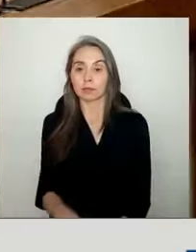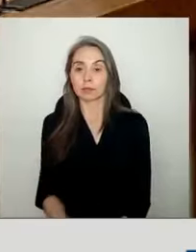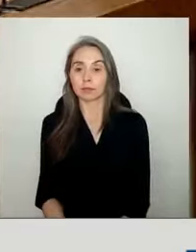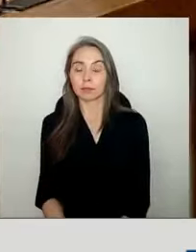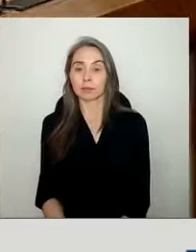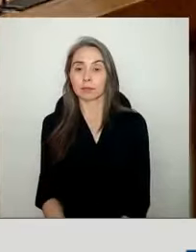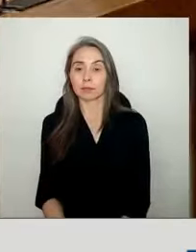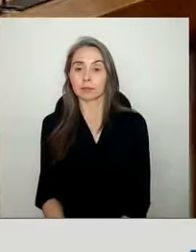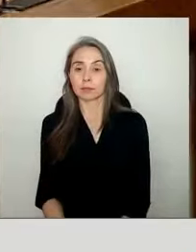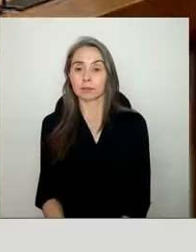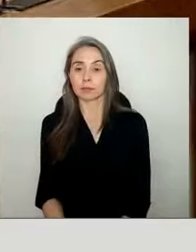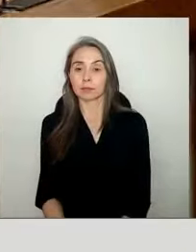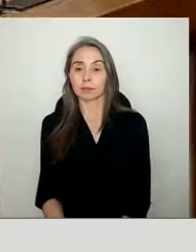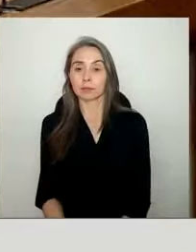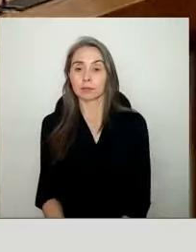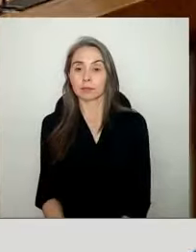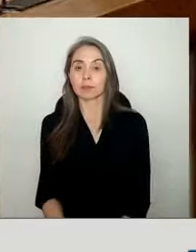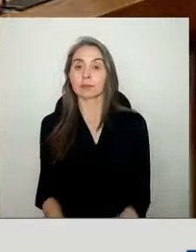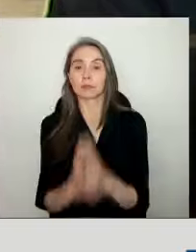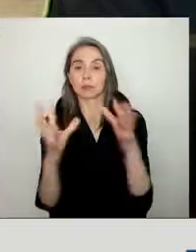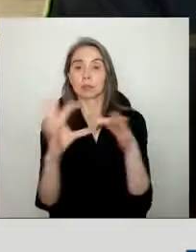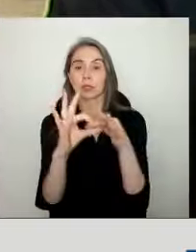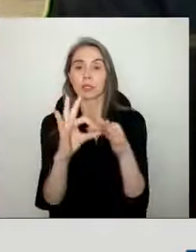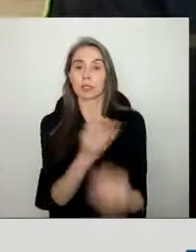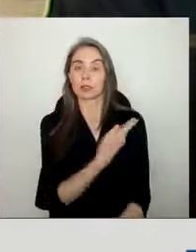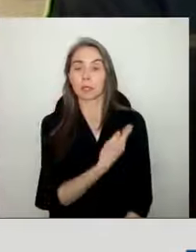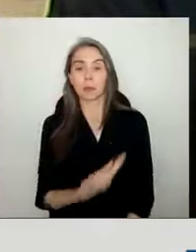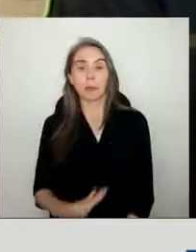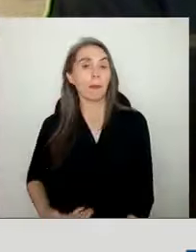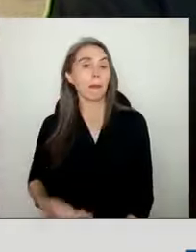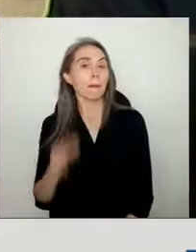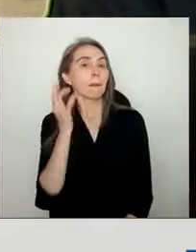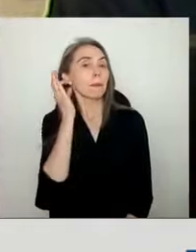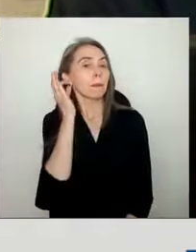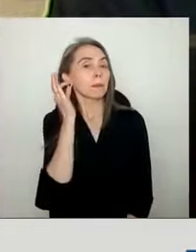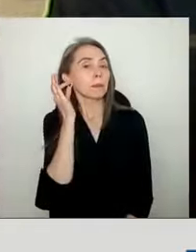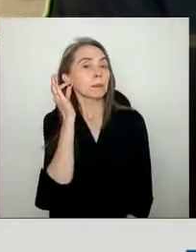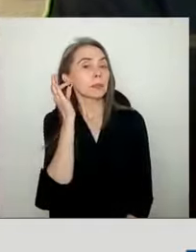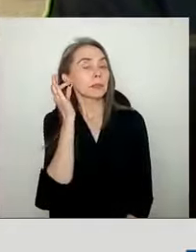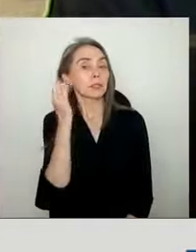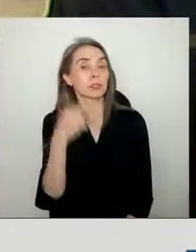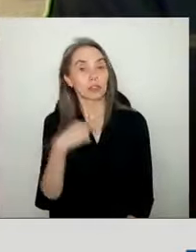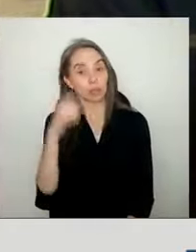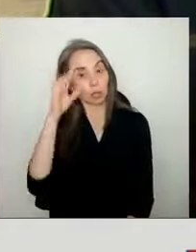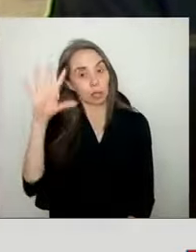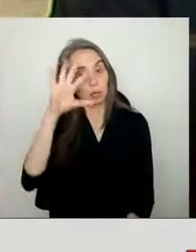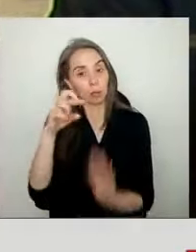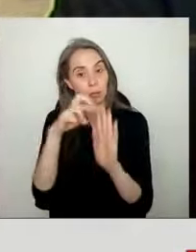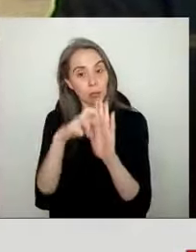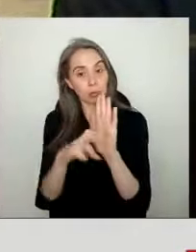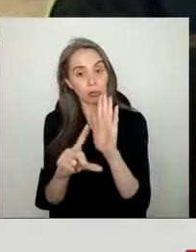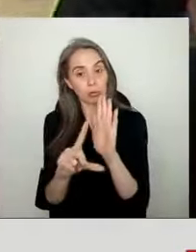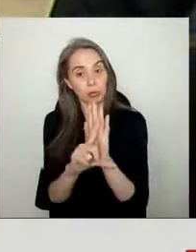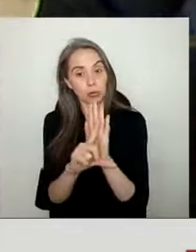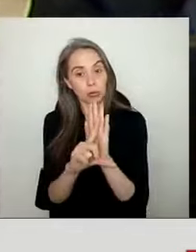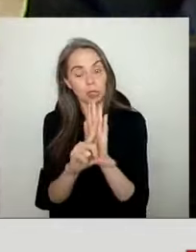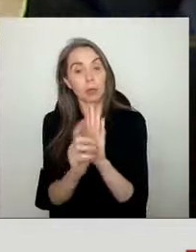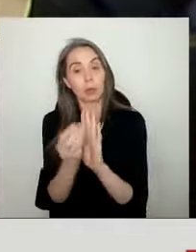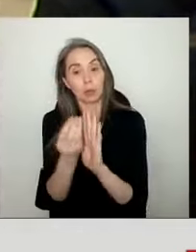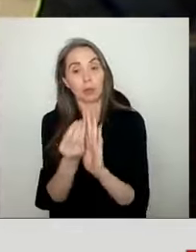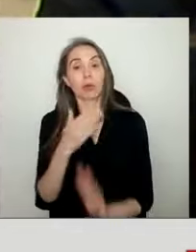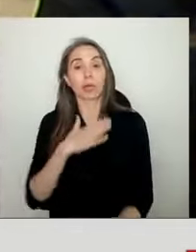González Muchas gracias presidenta yo me imagino que este proyecto de ley tiene una muy buena intención